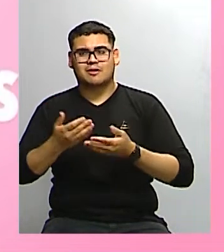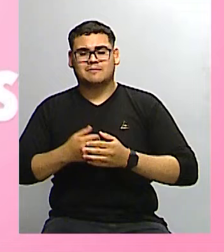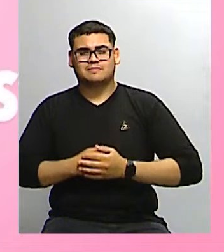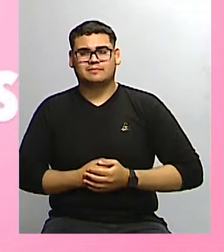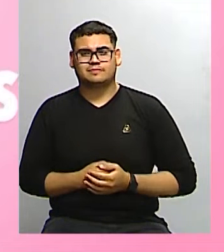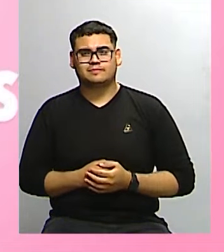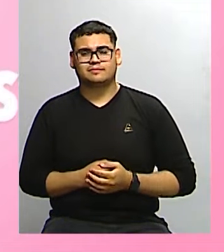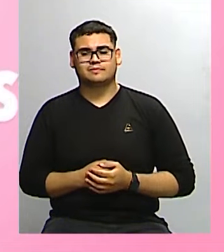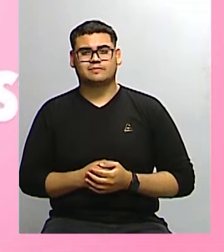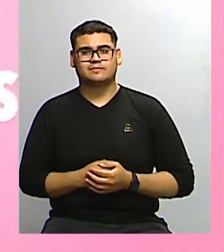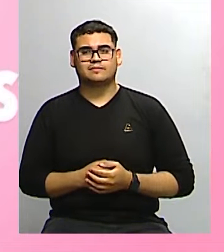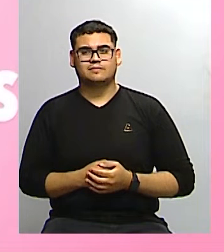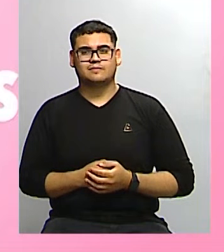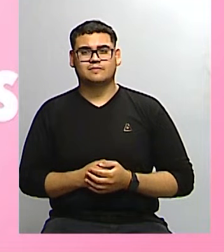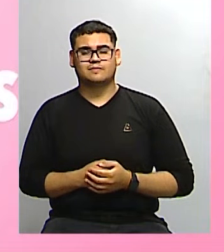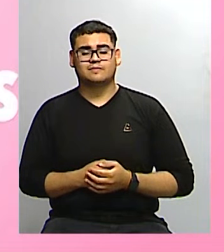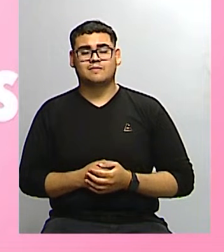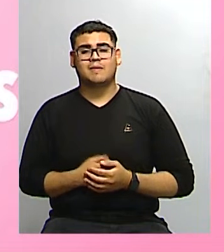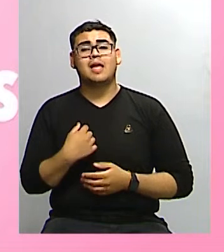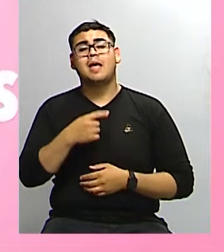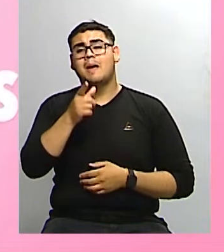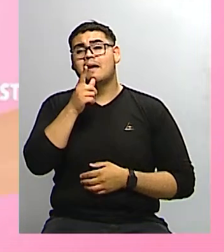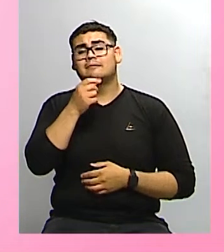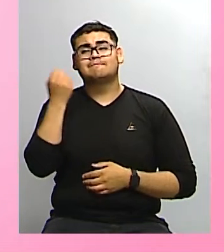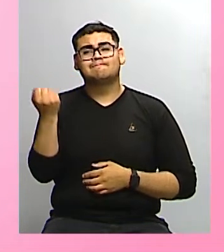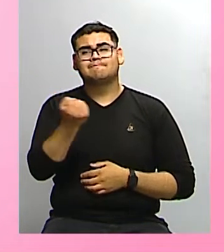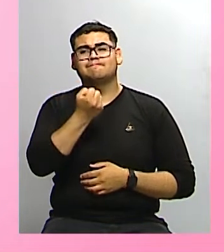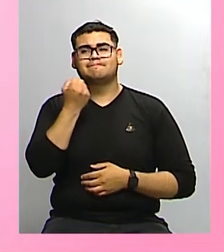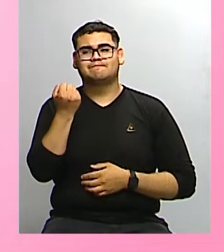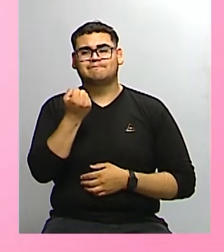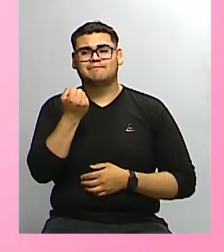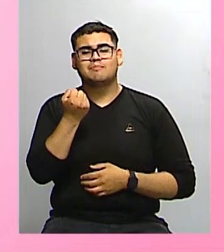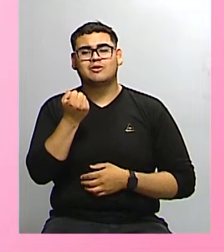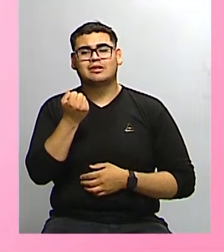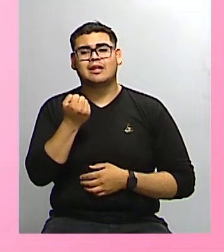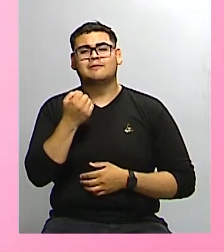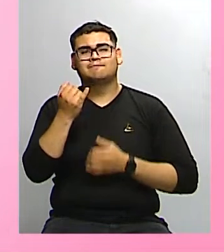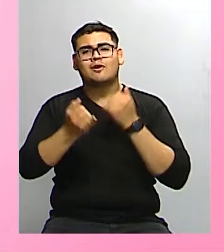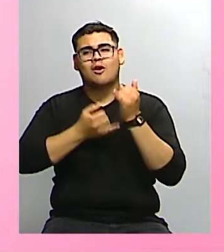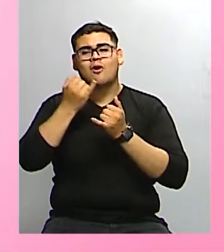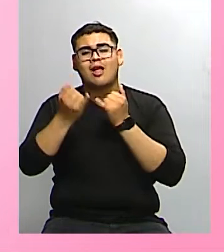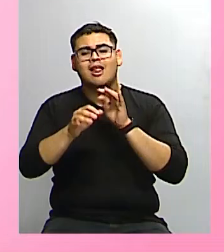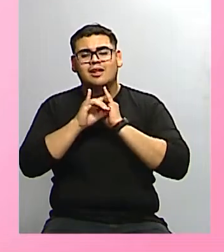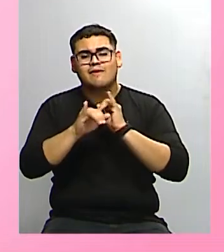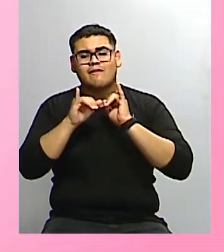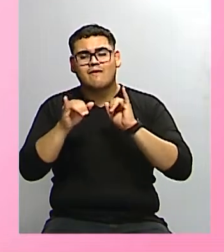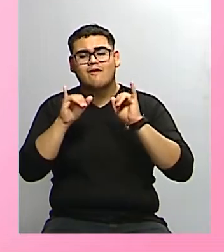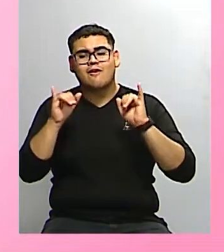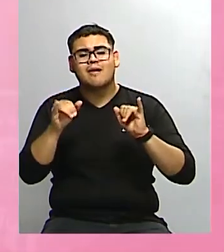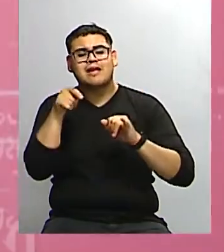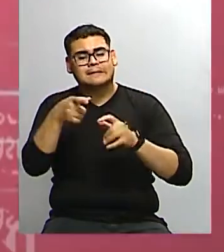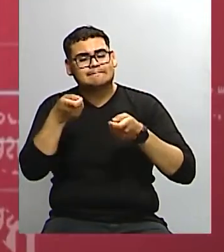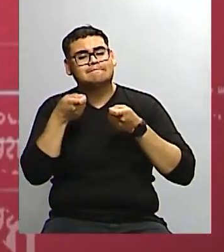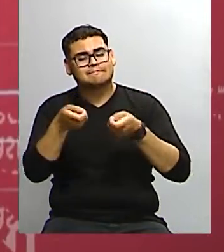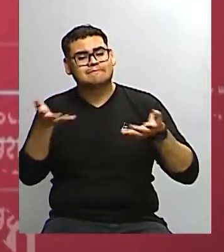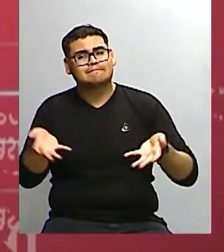en cuenta que por ahí es necesario volver a retrucar la información, insistir en eso para que